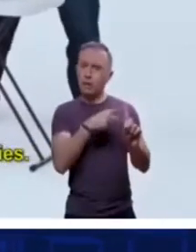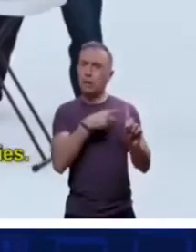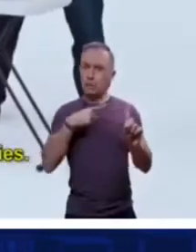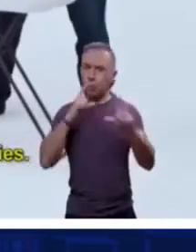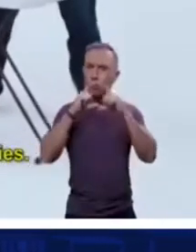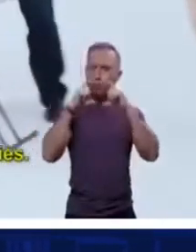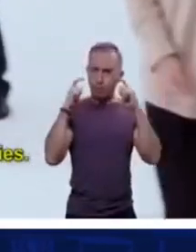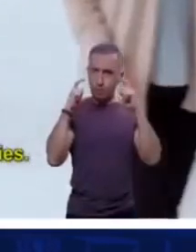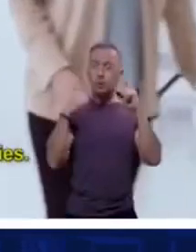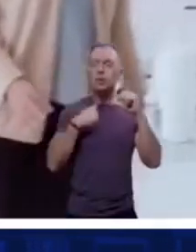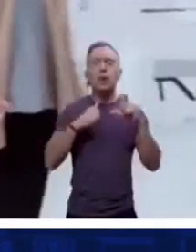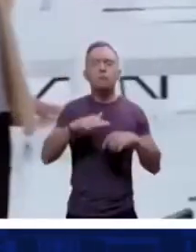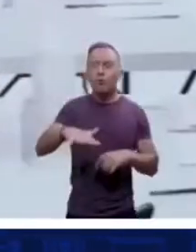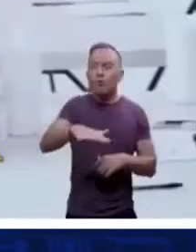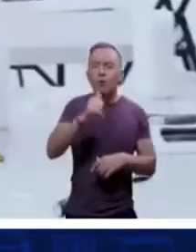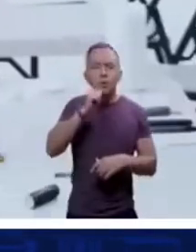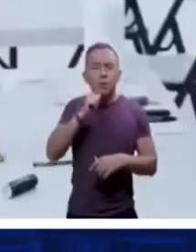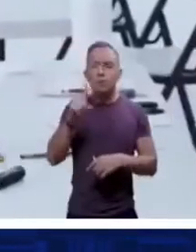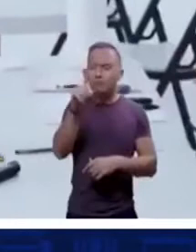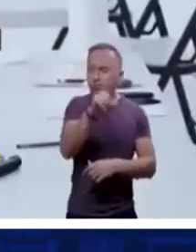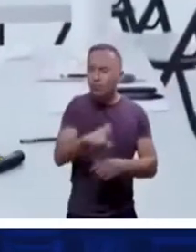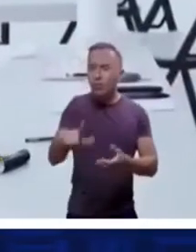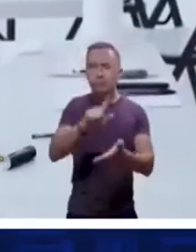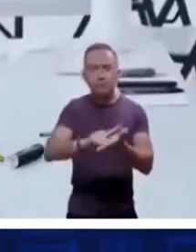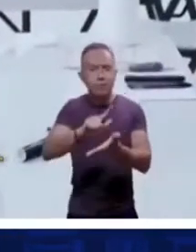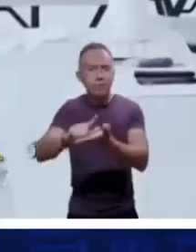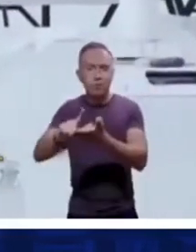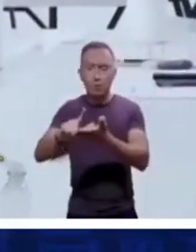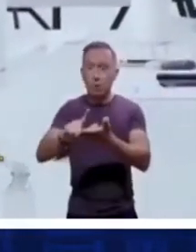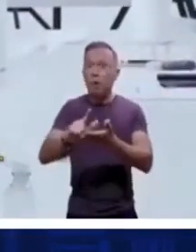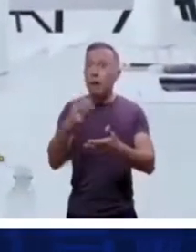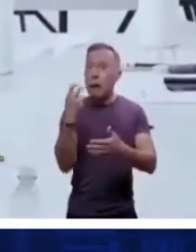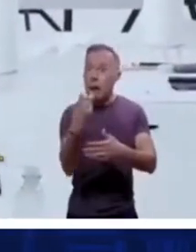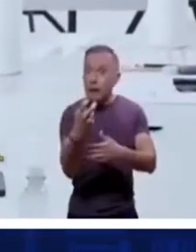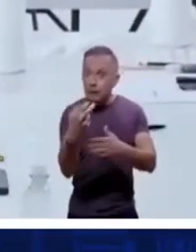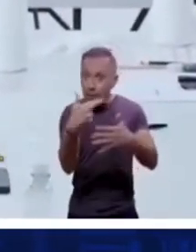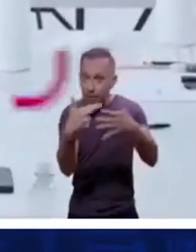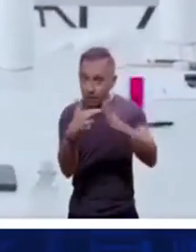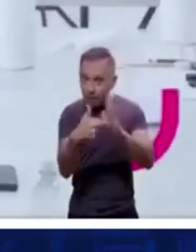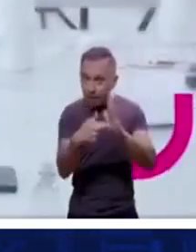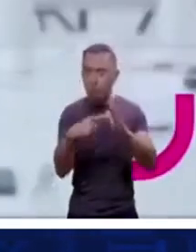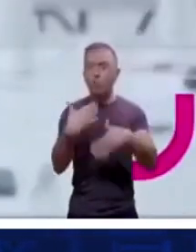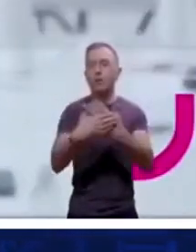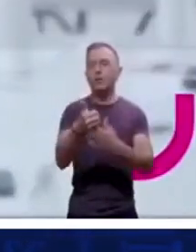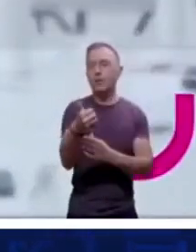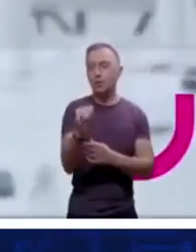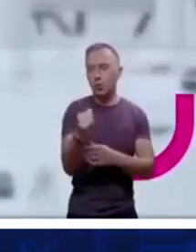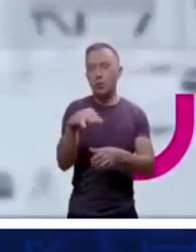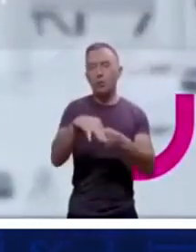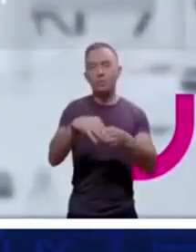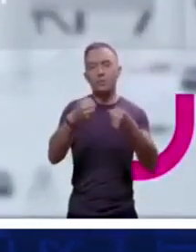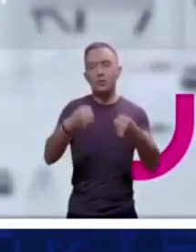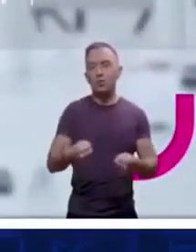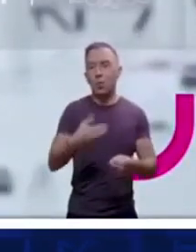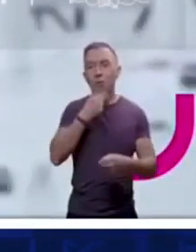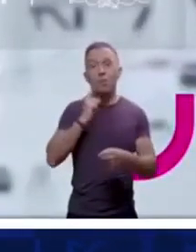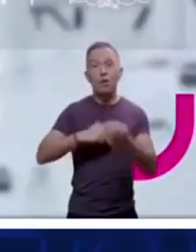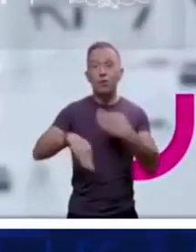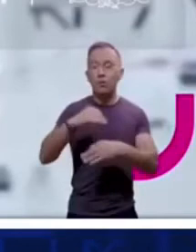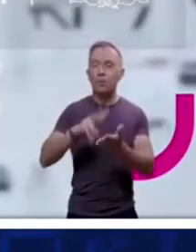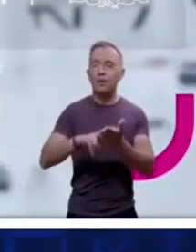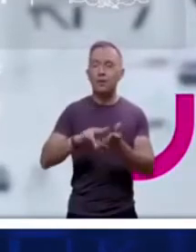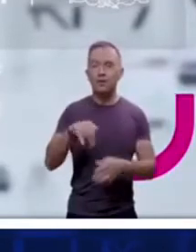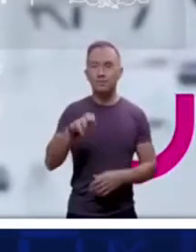recuerda la importancia de que veas tu domicilio en tu credencial del lector puedes ubicar tu casilla en la página